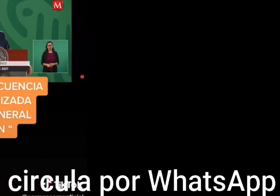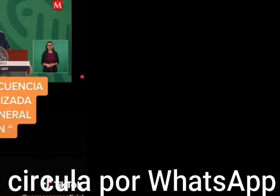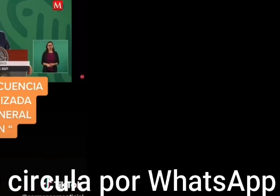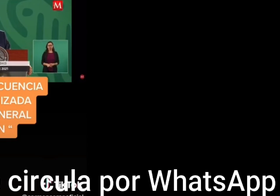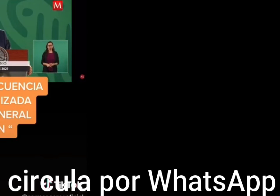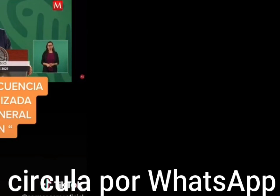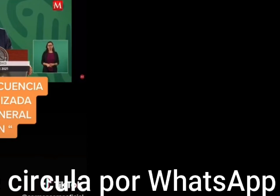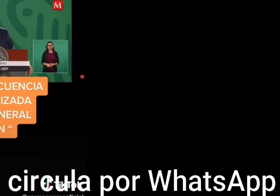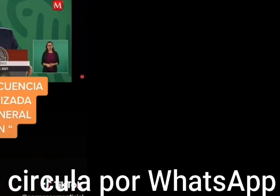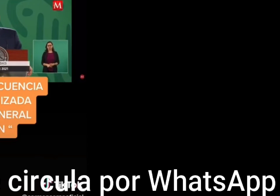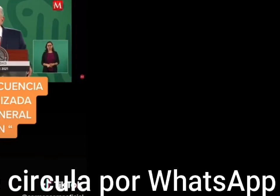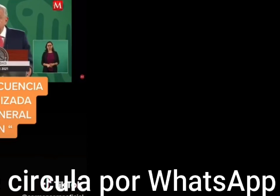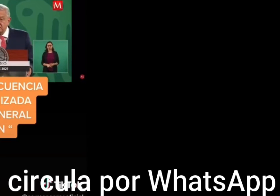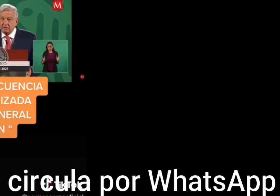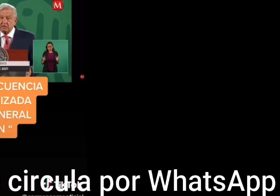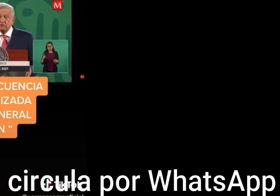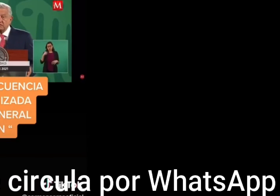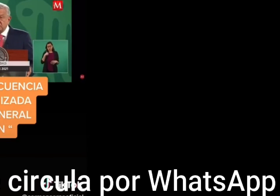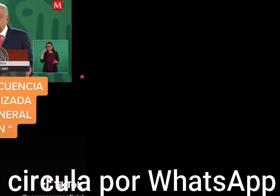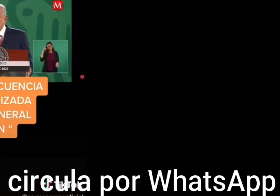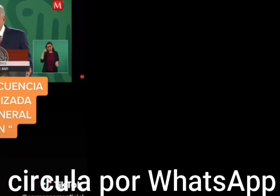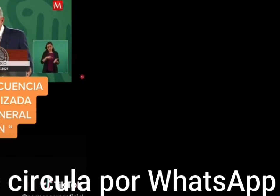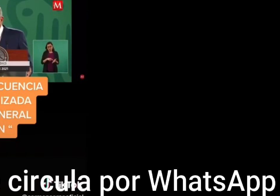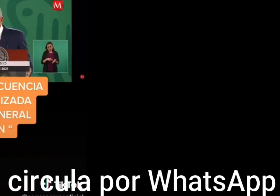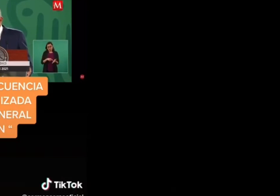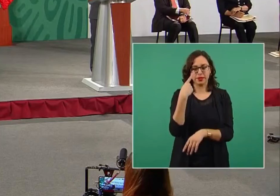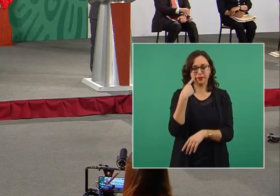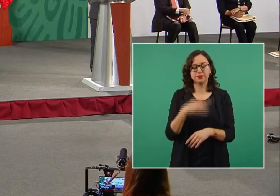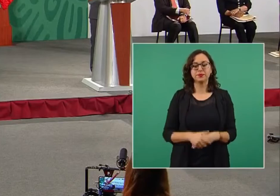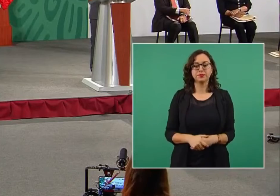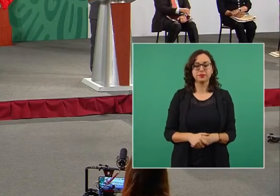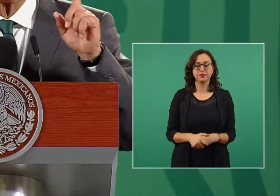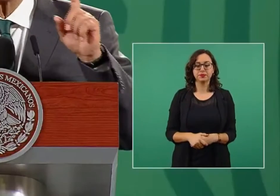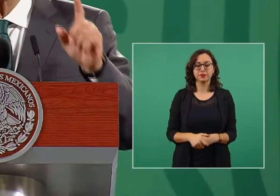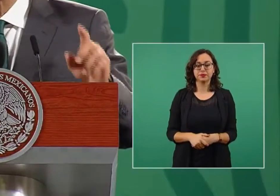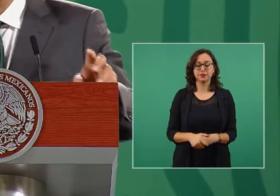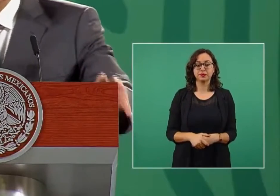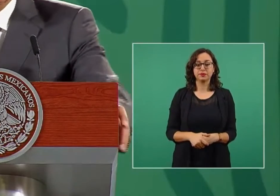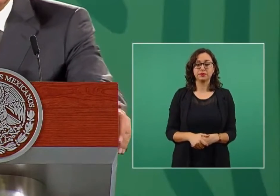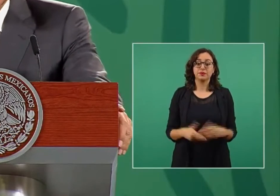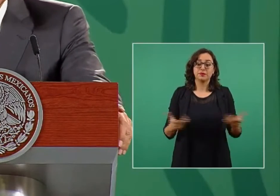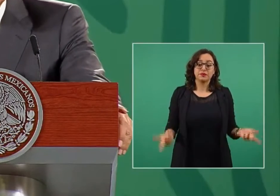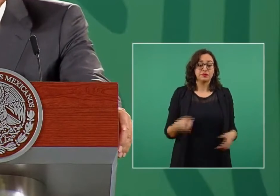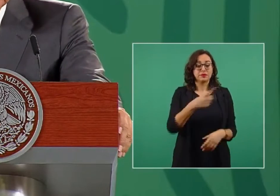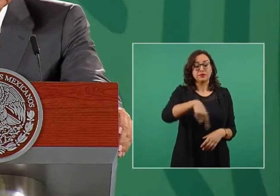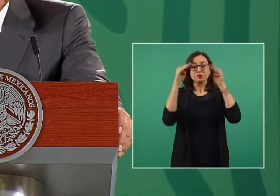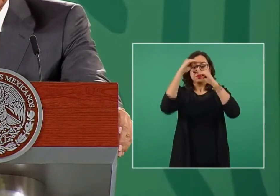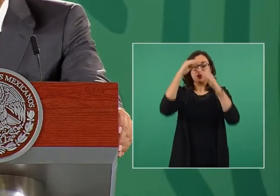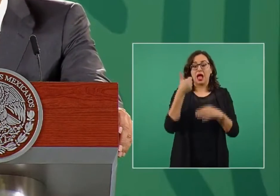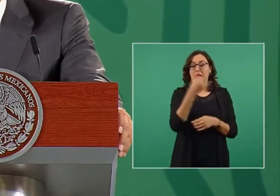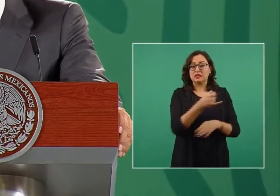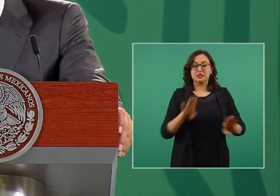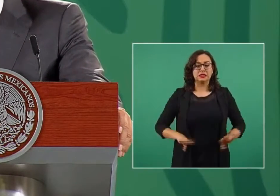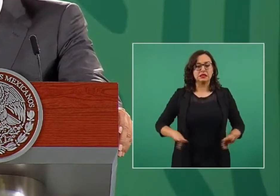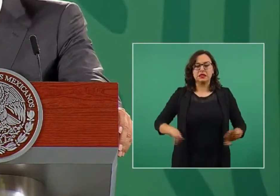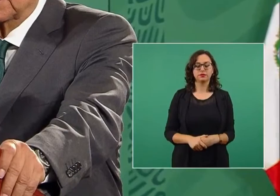que más mal, la delincuencia de cuello blanco, porque esa es una característica del conservadurismo. Son